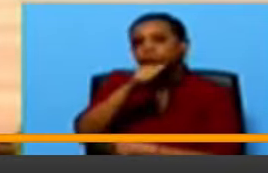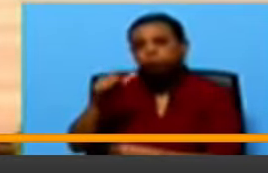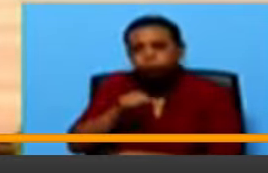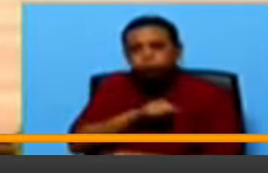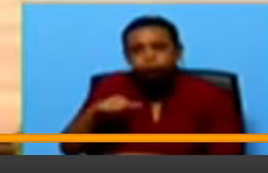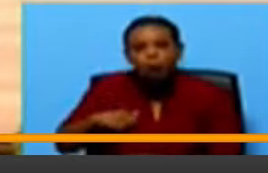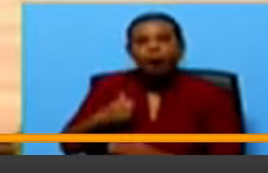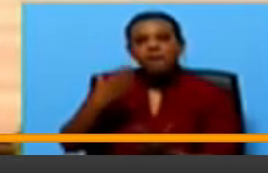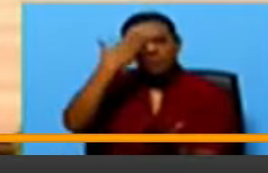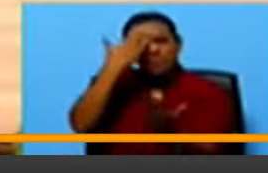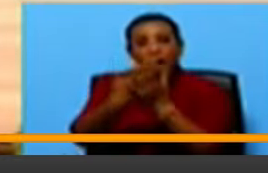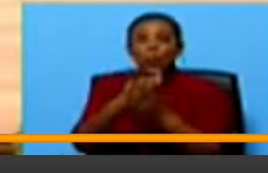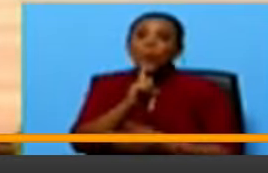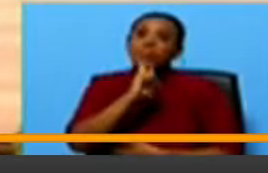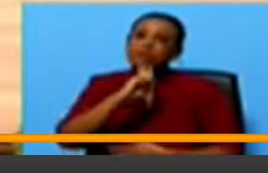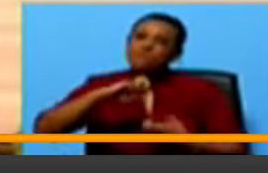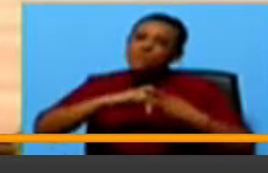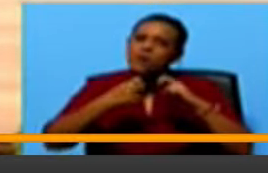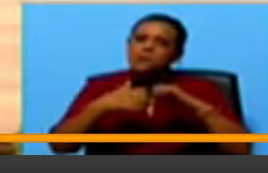hemos enfrentado